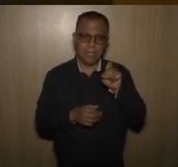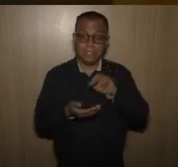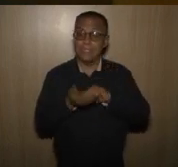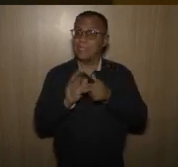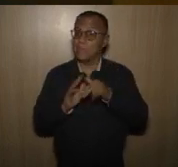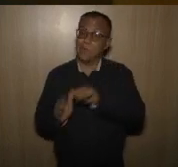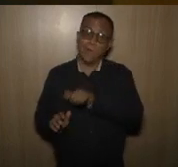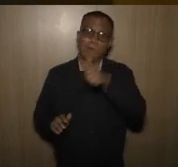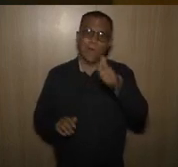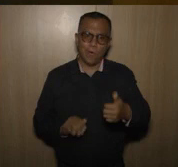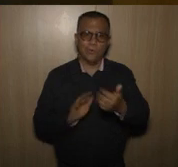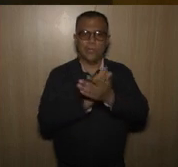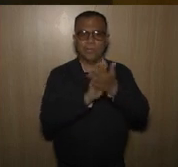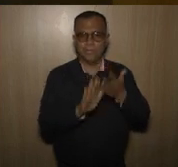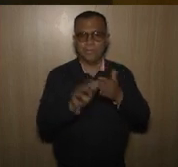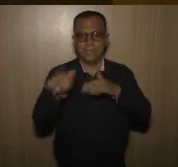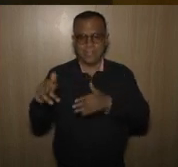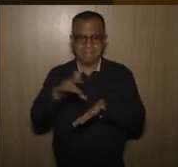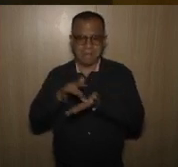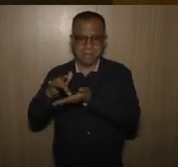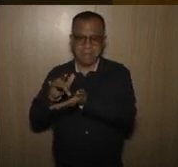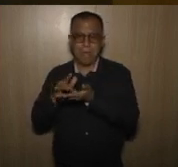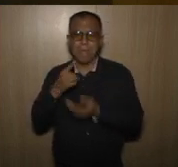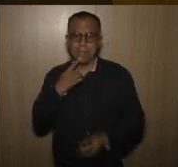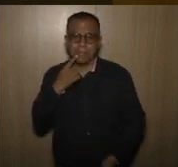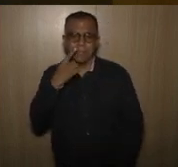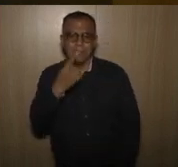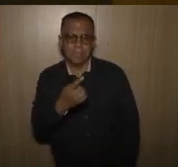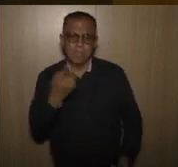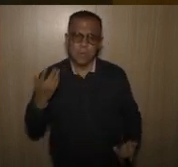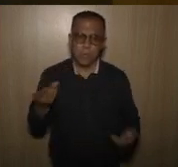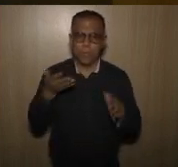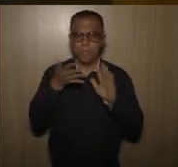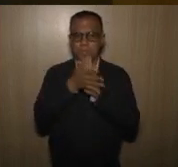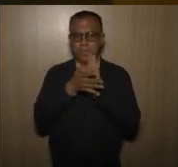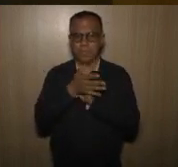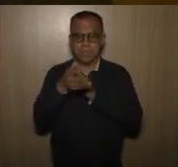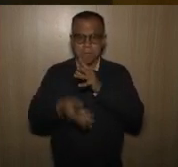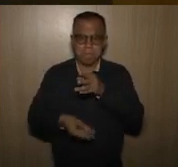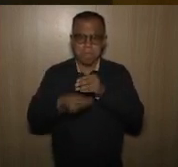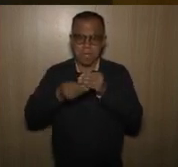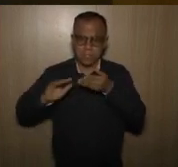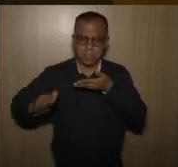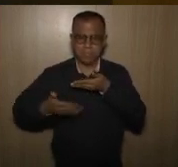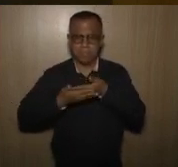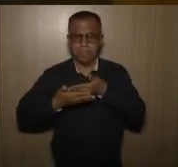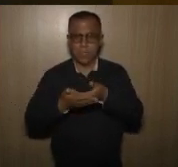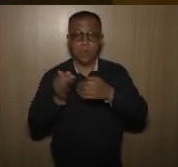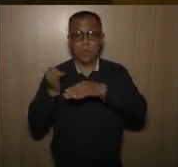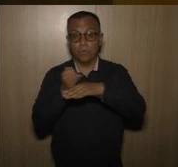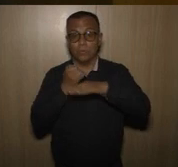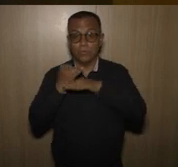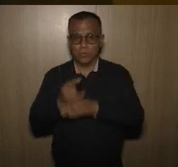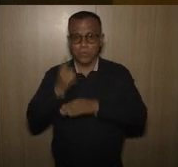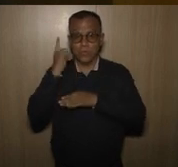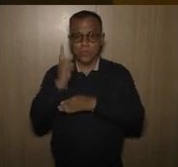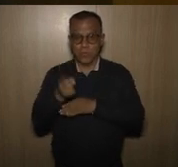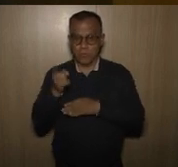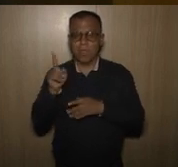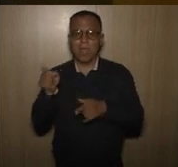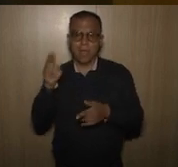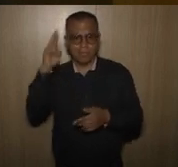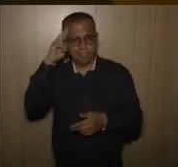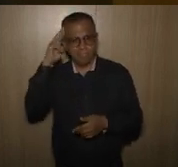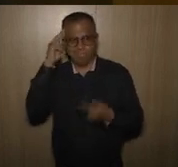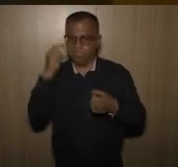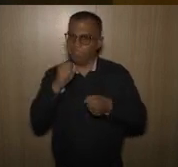otra información, ya lo decía uno de los participantes, la solicitud de información complementaria. Las instituciones, con razón, naturalmente,